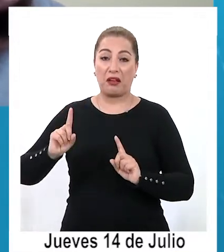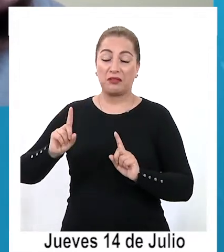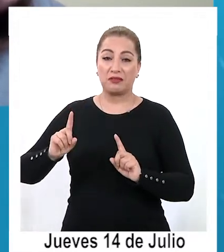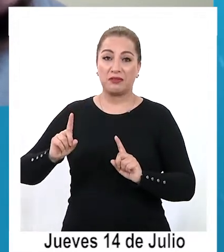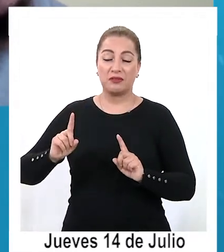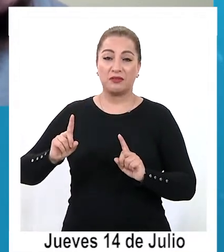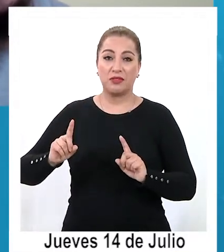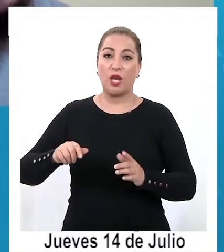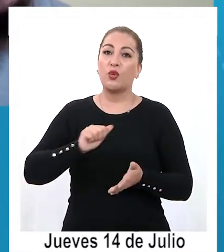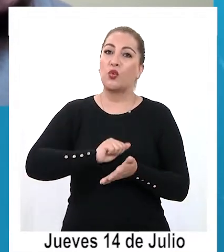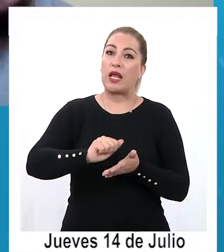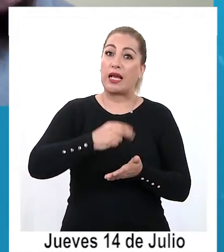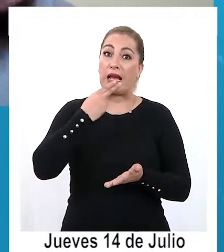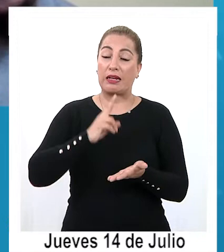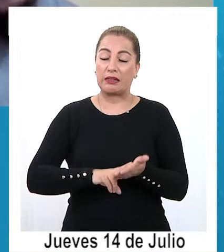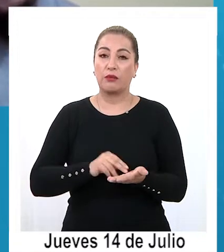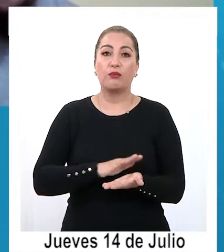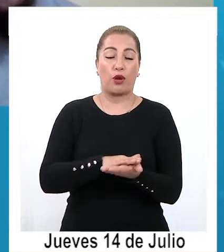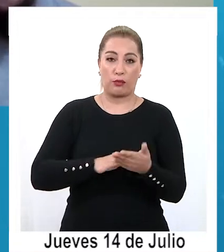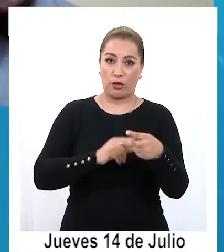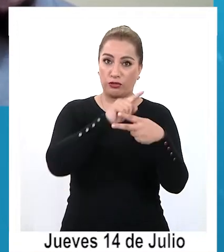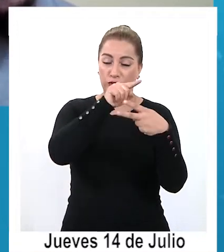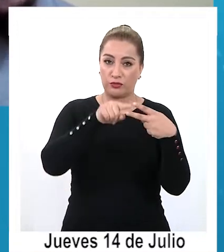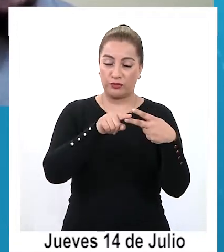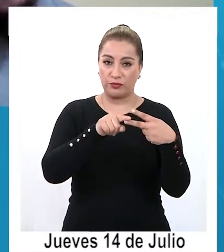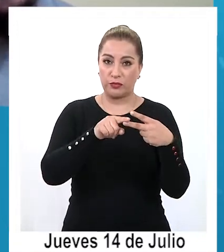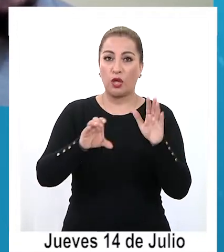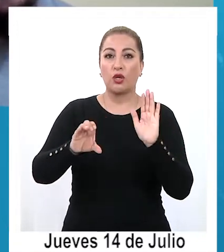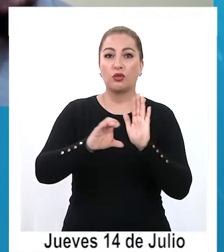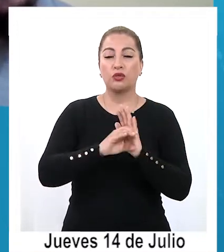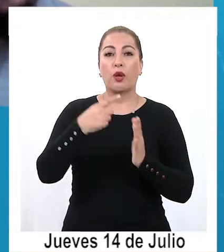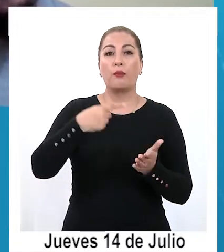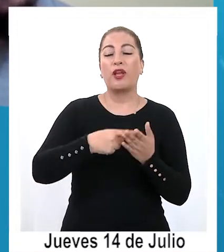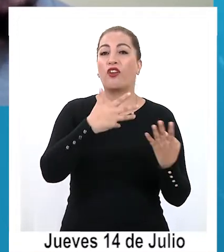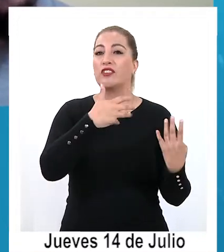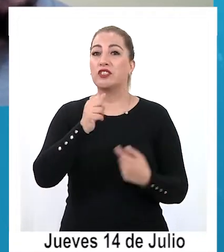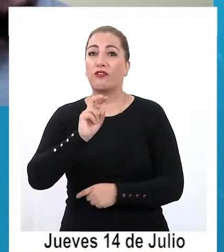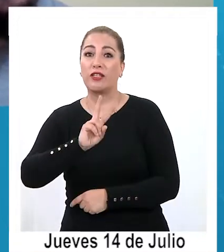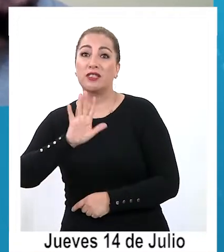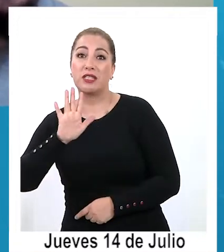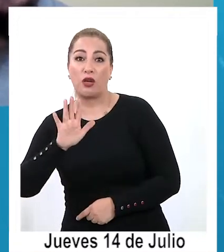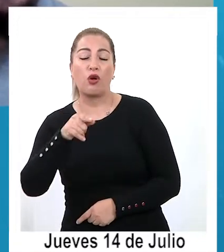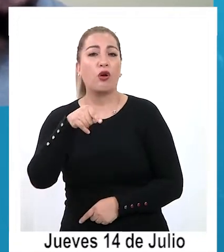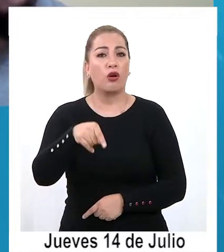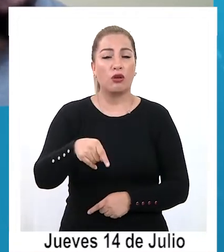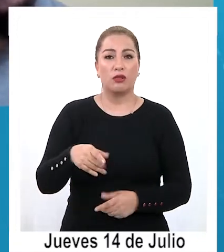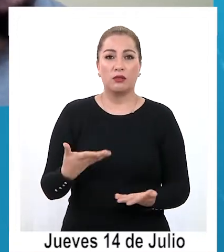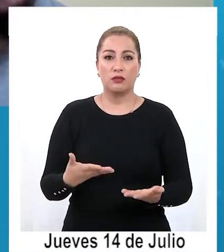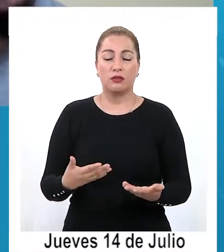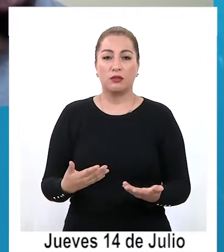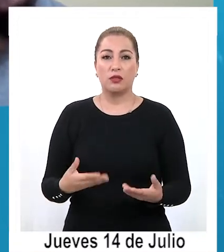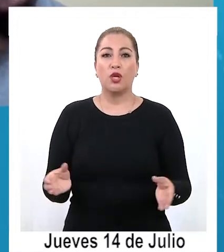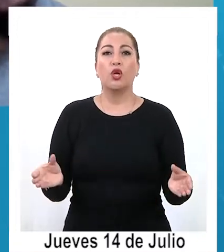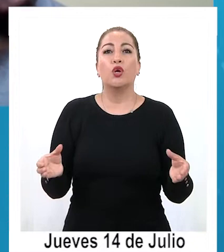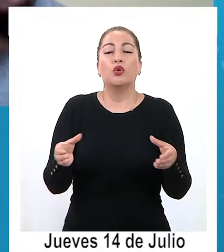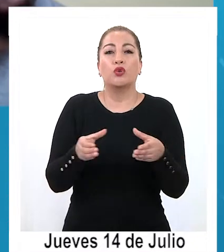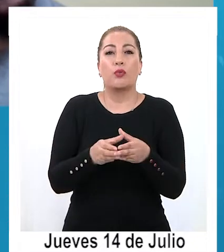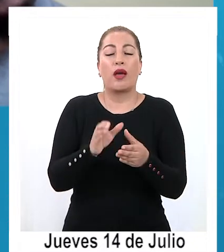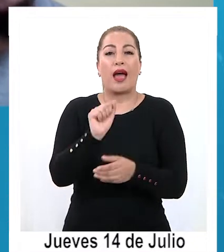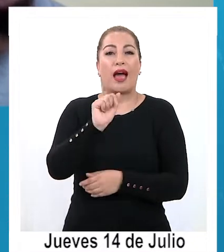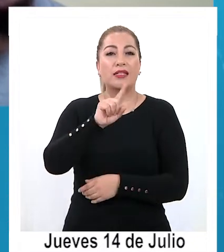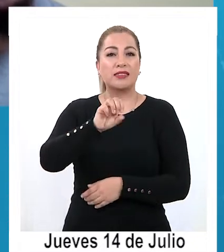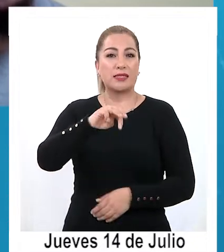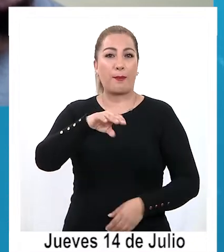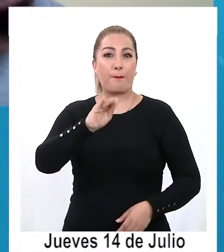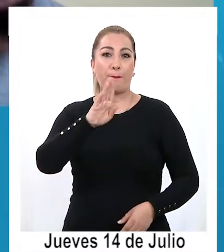carta fundamental y que no se han concretado. Dos, en la Constitución de 1925. Una de ellas son las llamadas asambleas provinciales,